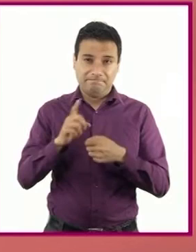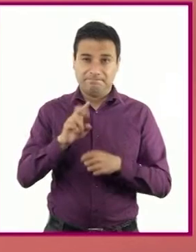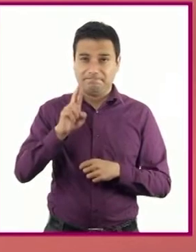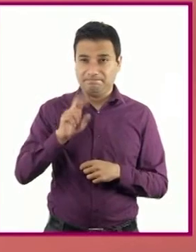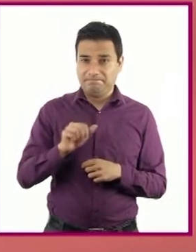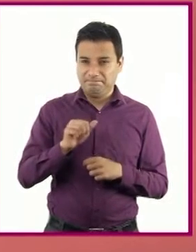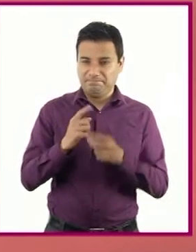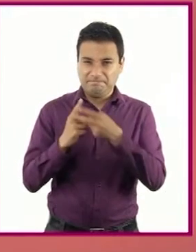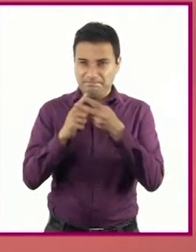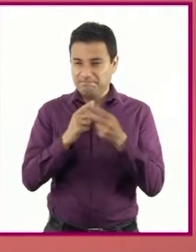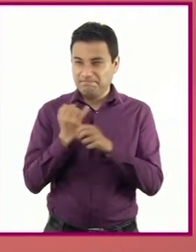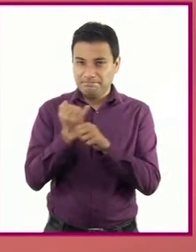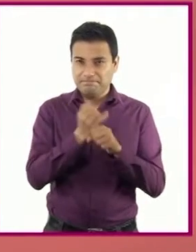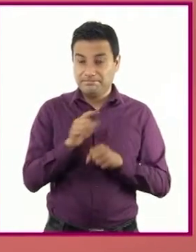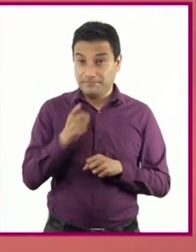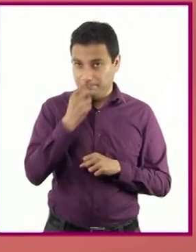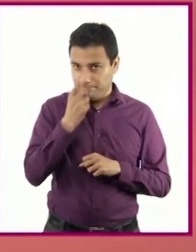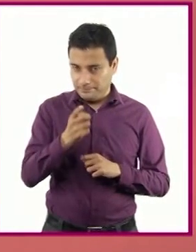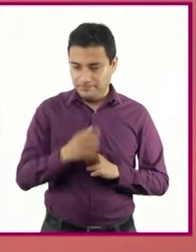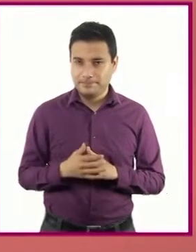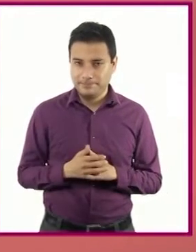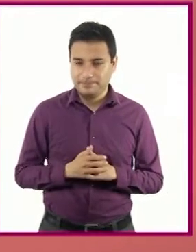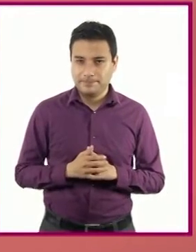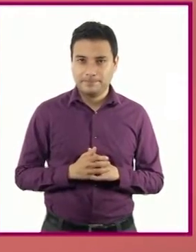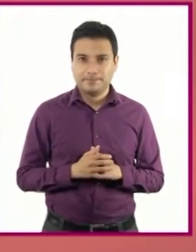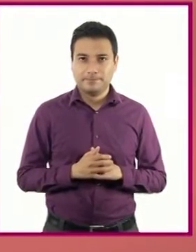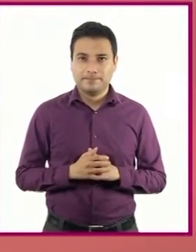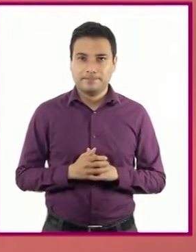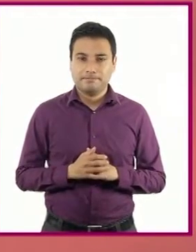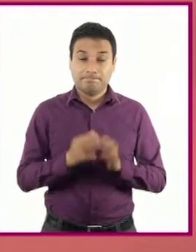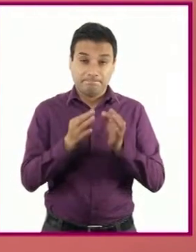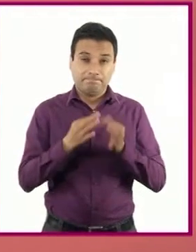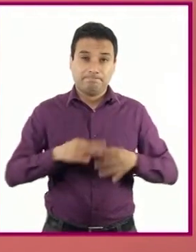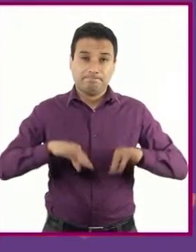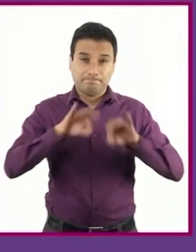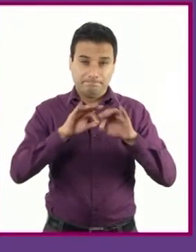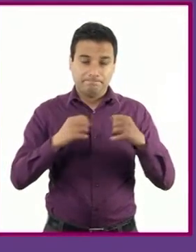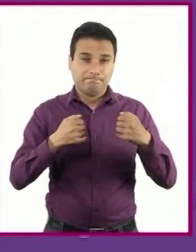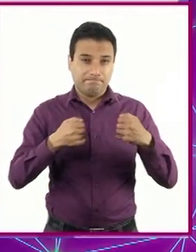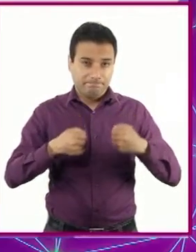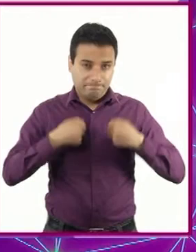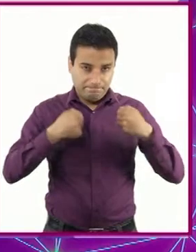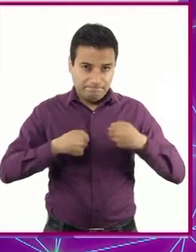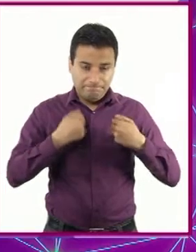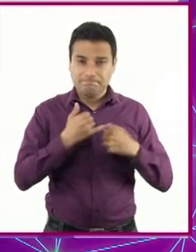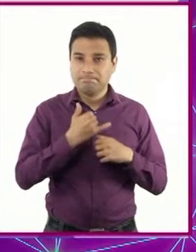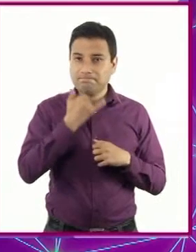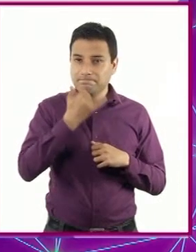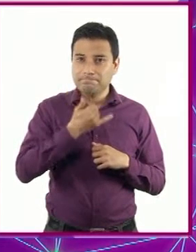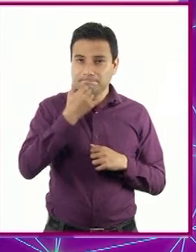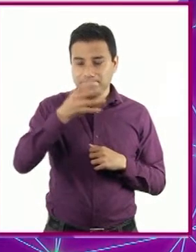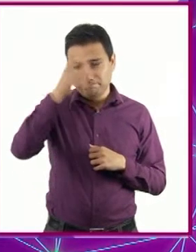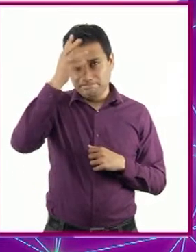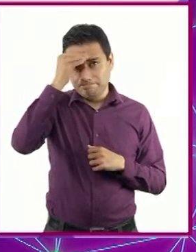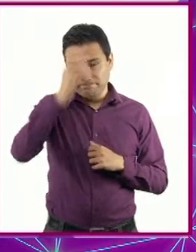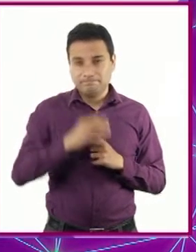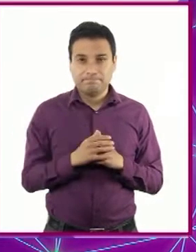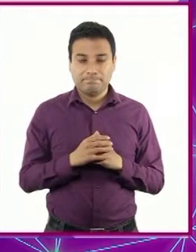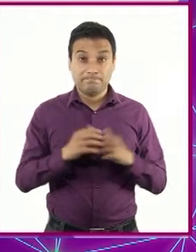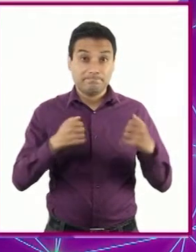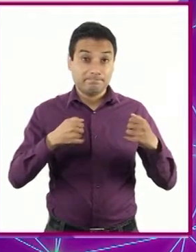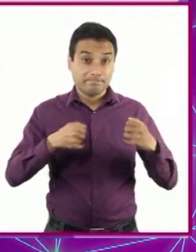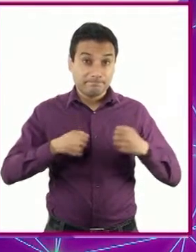su frase, la doctora destaca la importancia y el rol de las y los jóvenes en la ciencia. Tenemos que entusiasmar a los